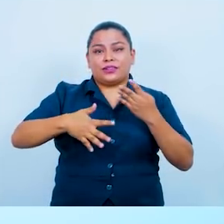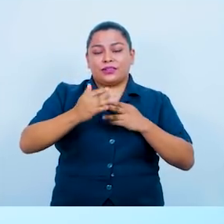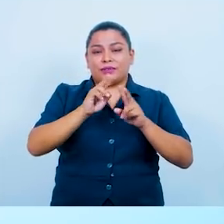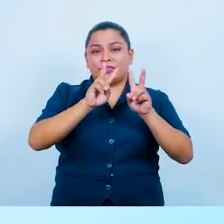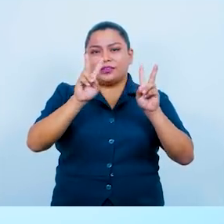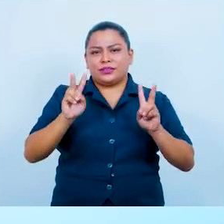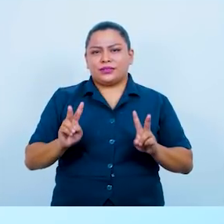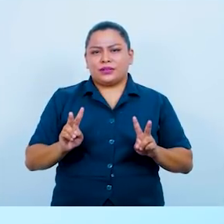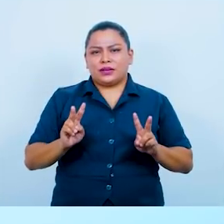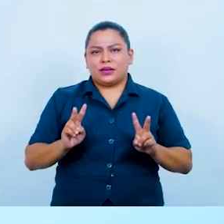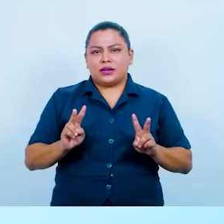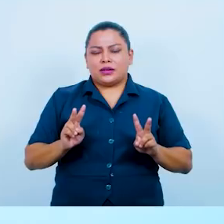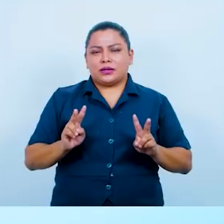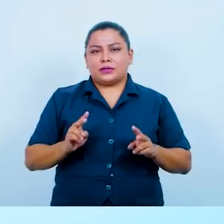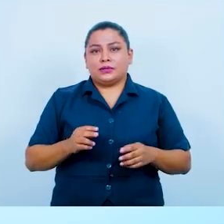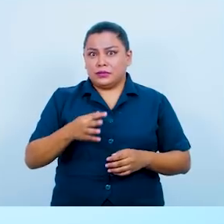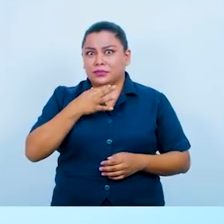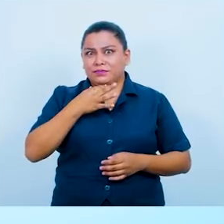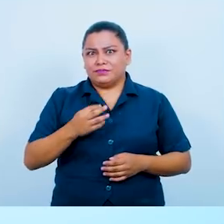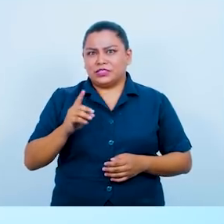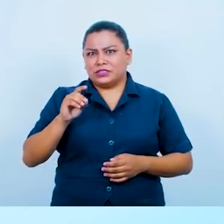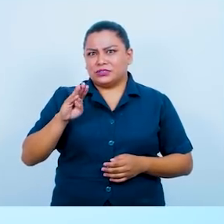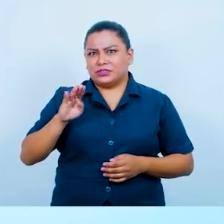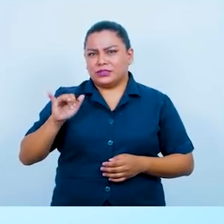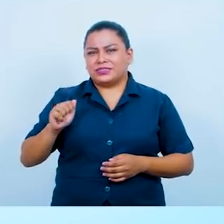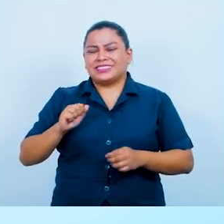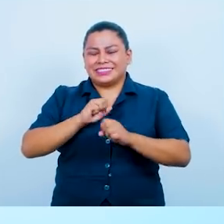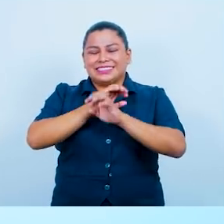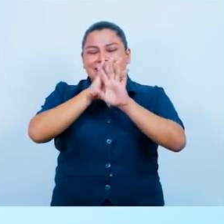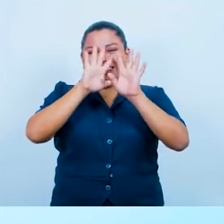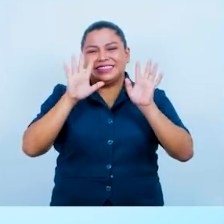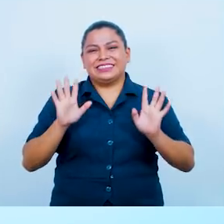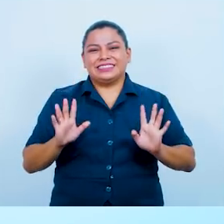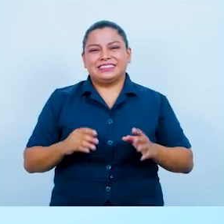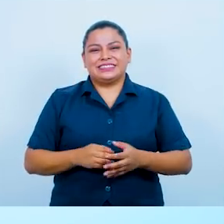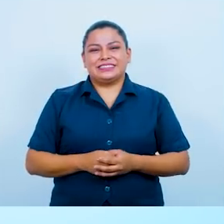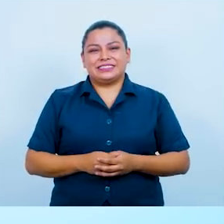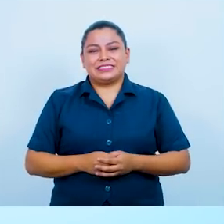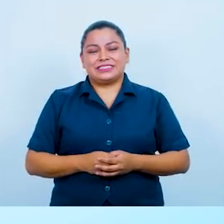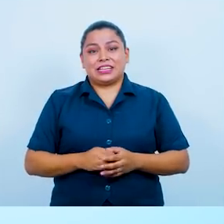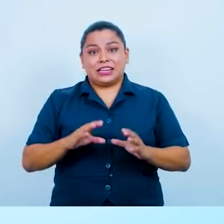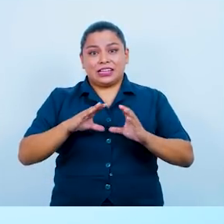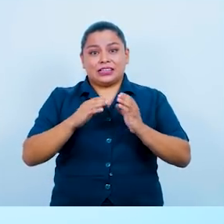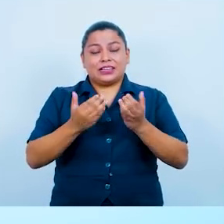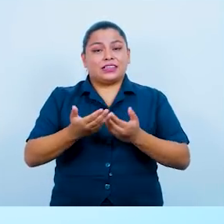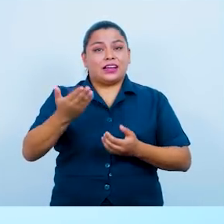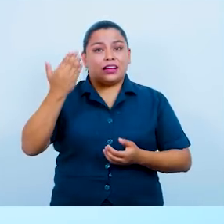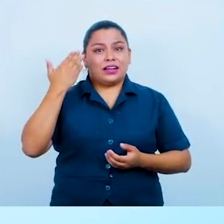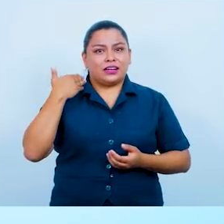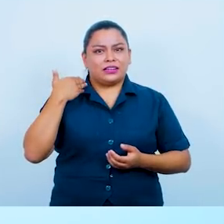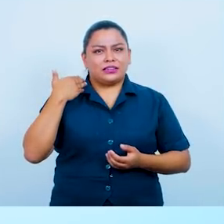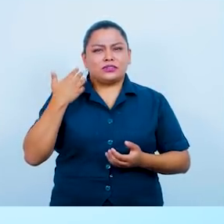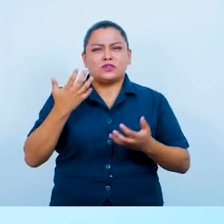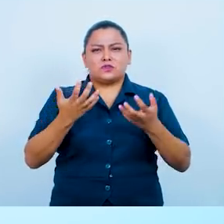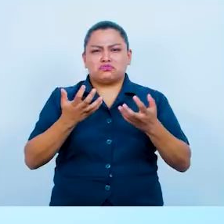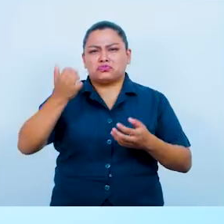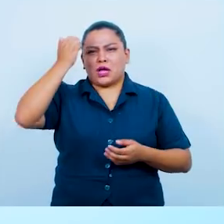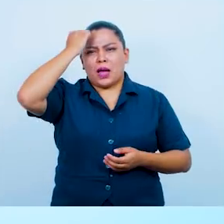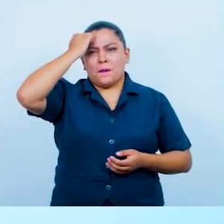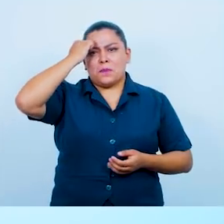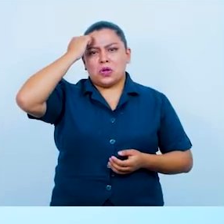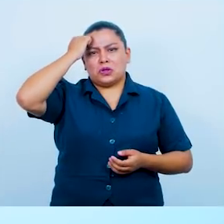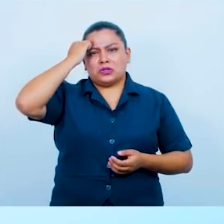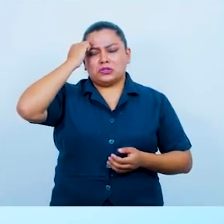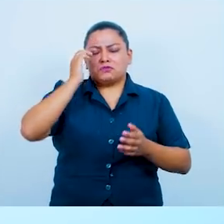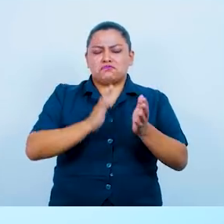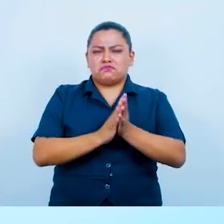virtuales, ¿o no lo crees así, Dobby? ¡Claro, Jacqueline! El webinar anterior nos dejó muchos aprendizajes y